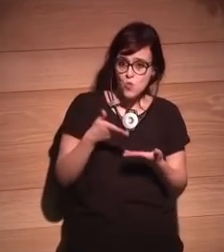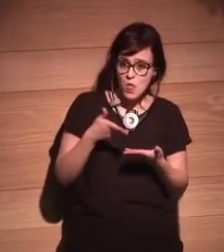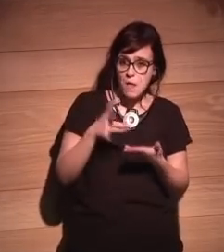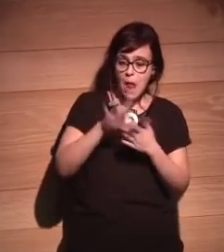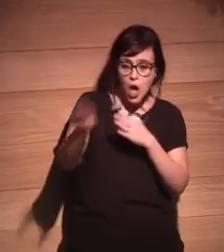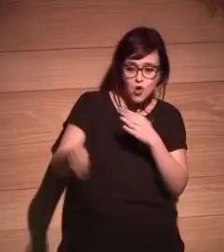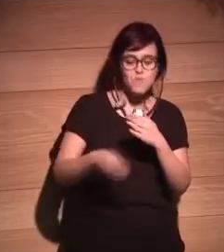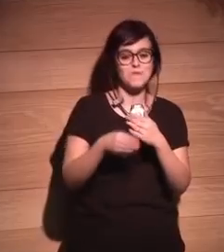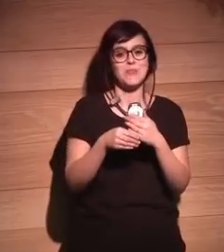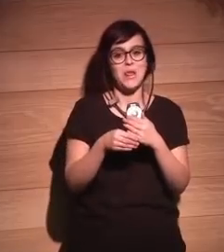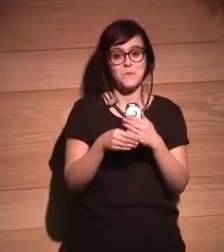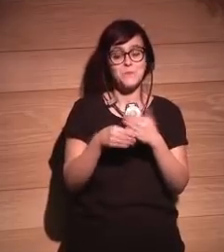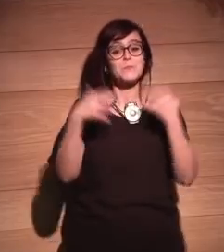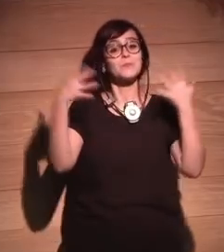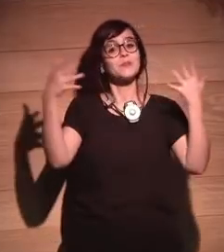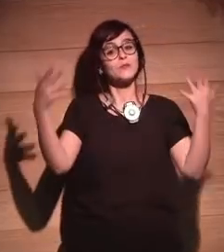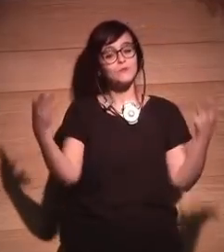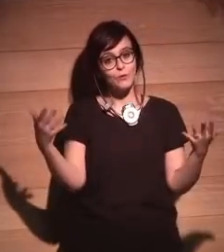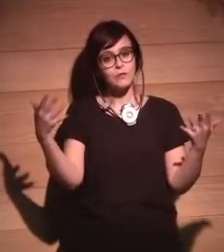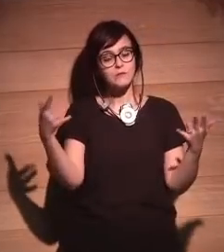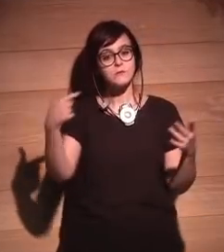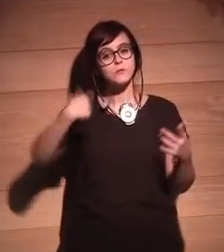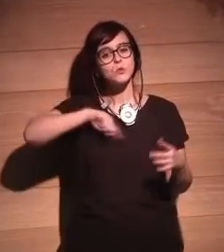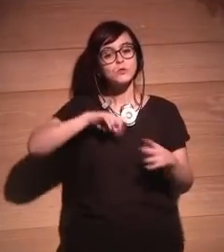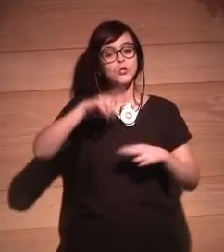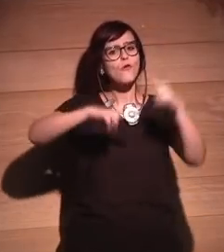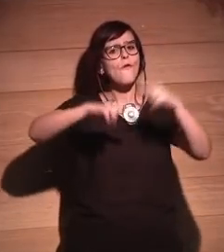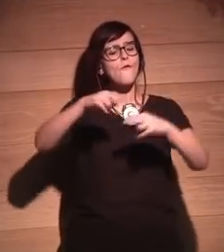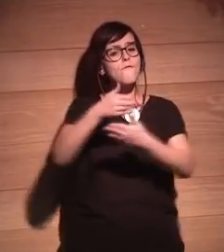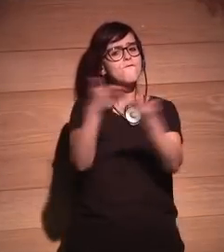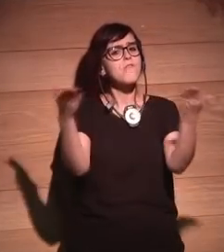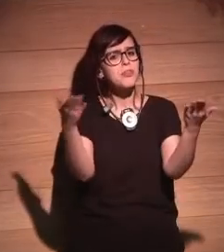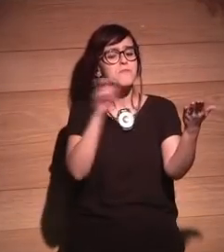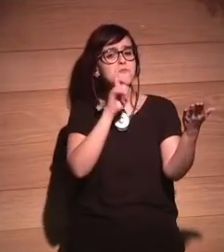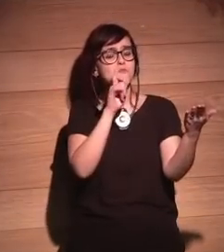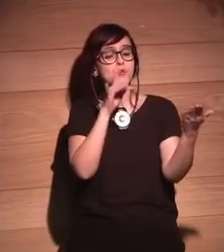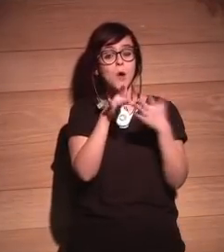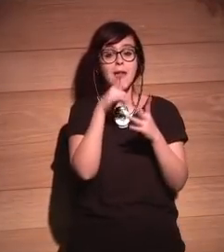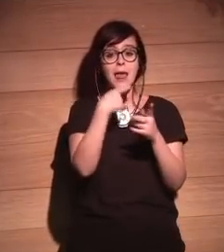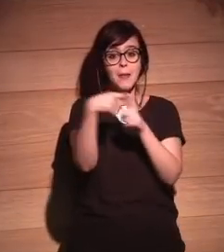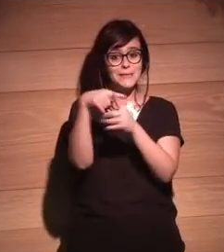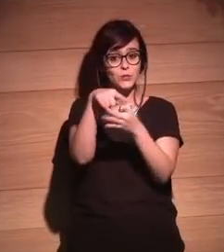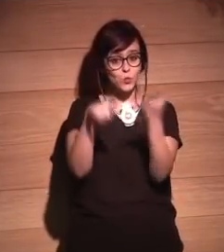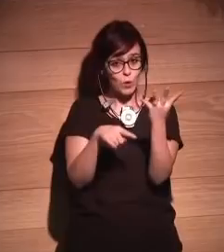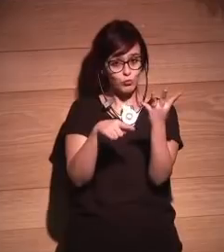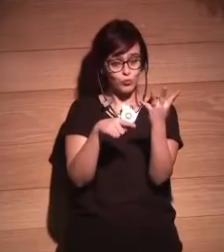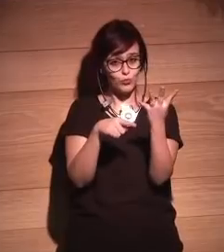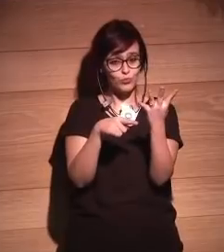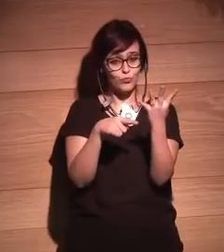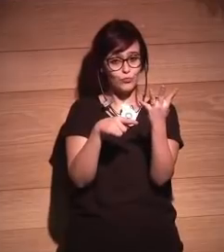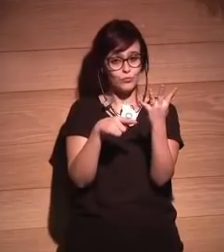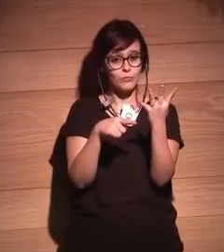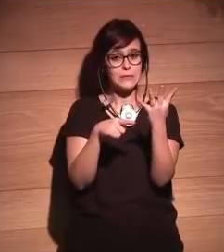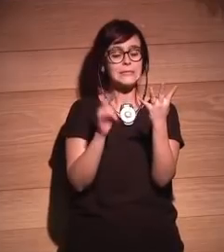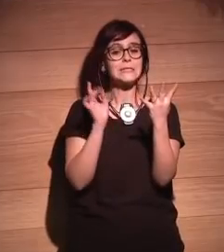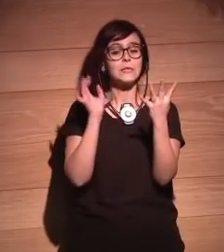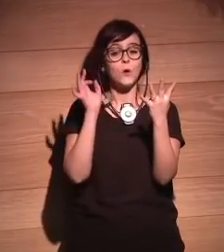complementar. Entonces, ¿cómo construir confianza? Hay 4 elementos. Está